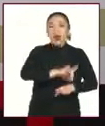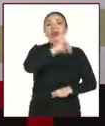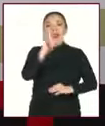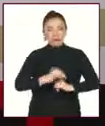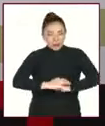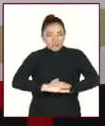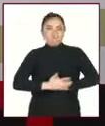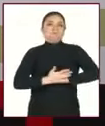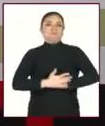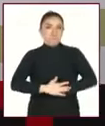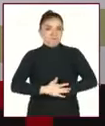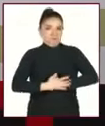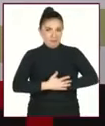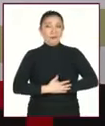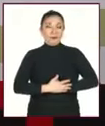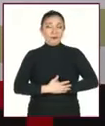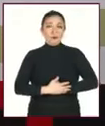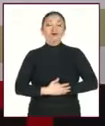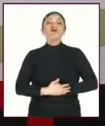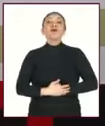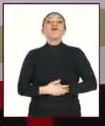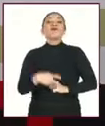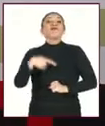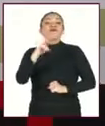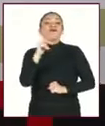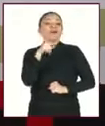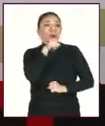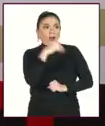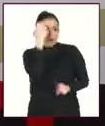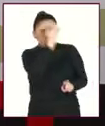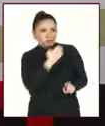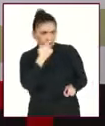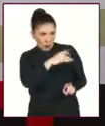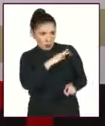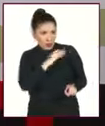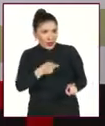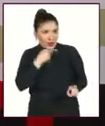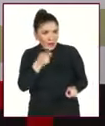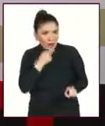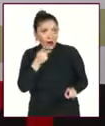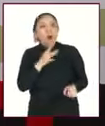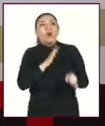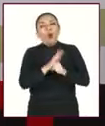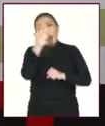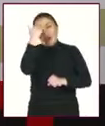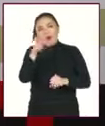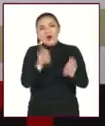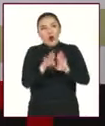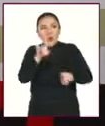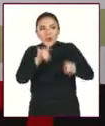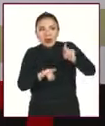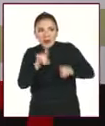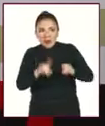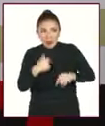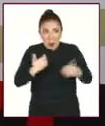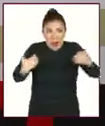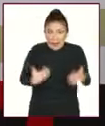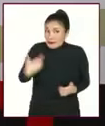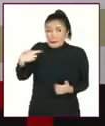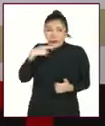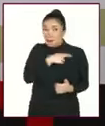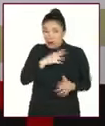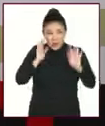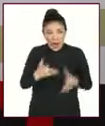Aquí la evaluación del tratar que hable nos da esa pauta de qué tan rápido podemos actuar o